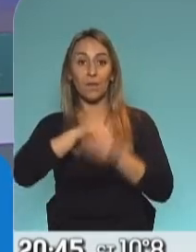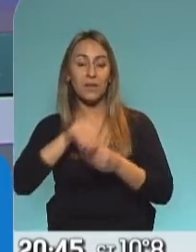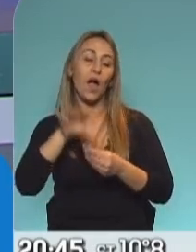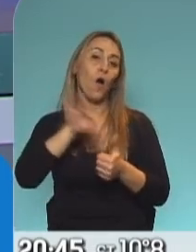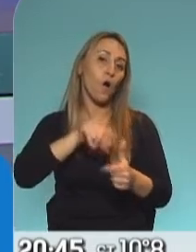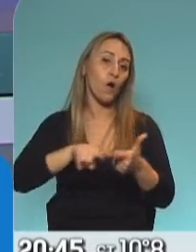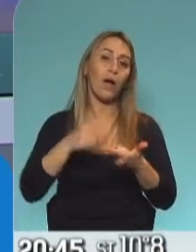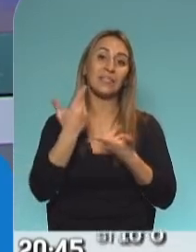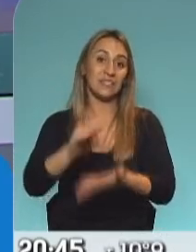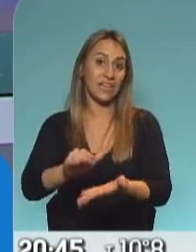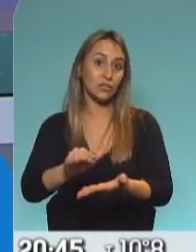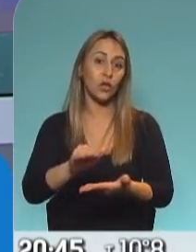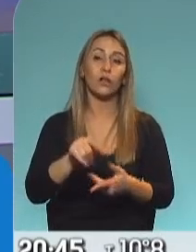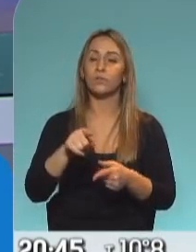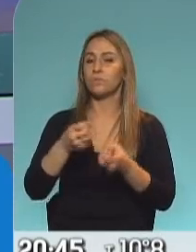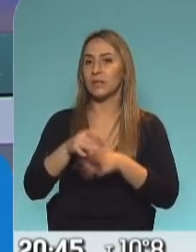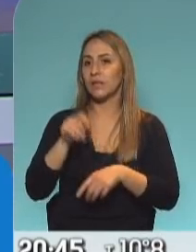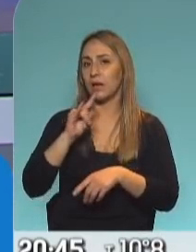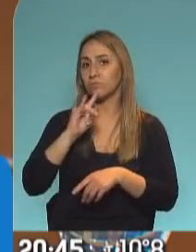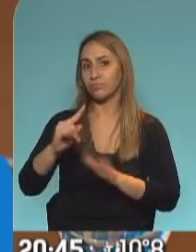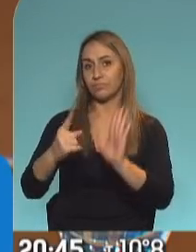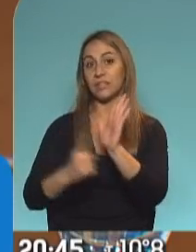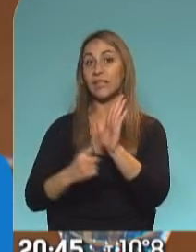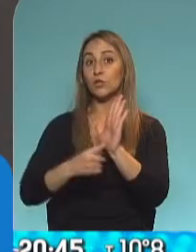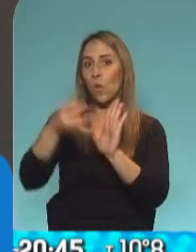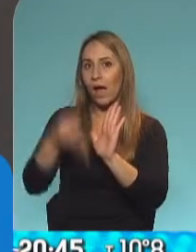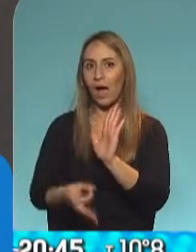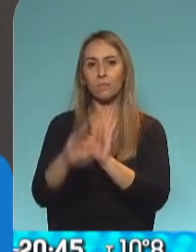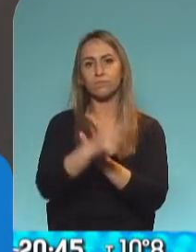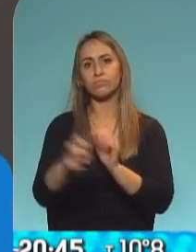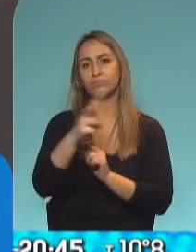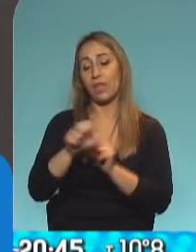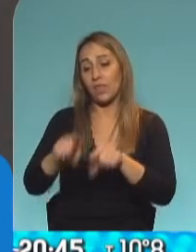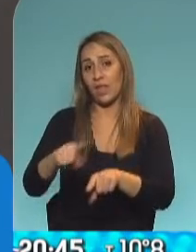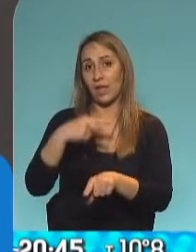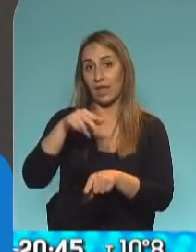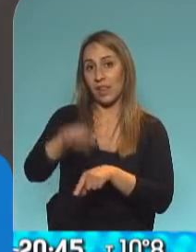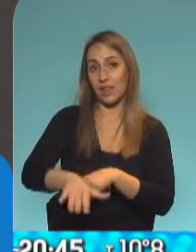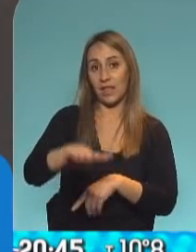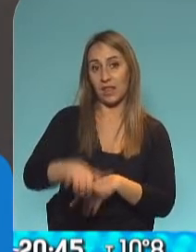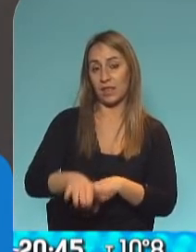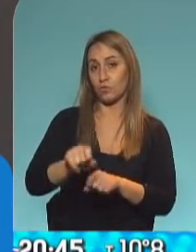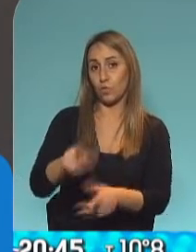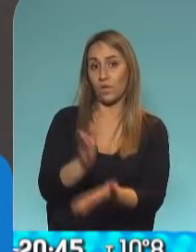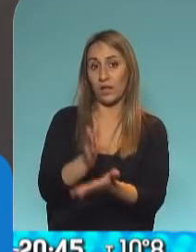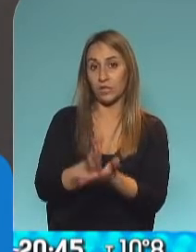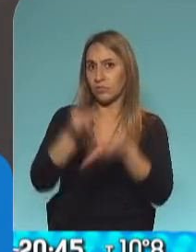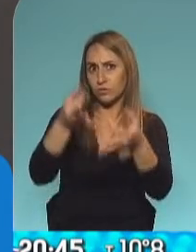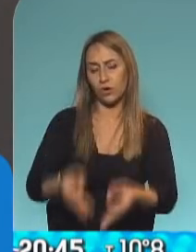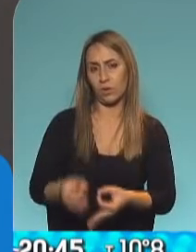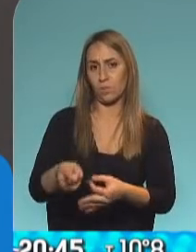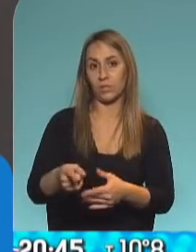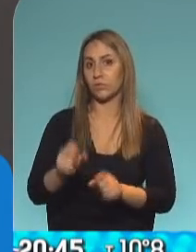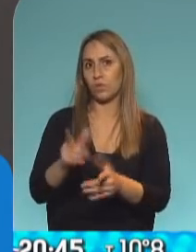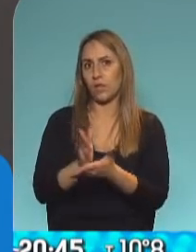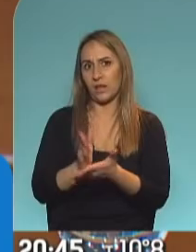cobrar ella como titular de este nene que tiene ese derecho, que tiene que estar garantizado y que le corresponde y bueno, y que es